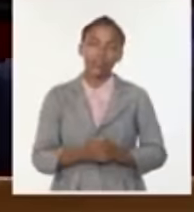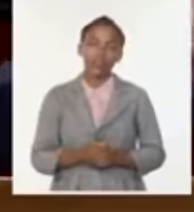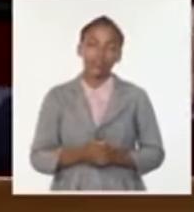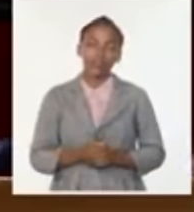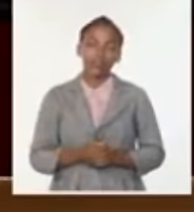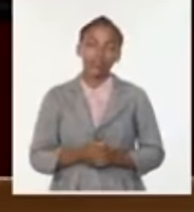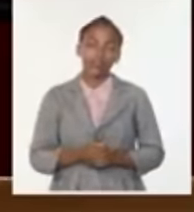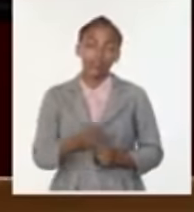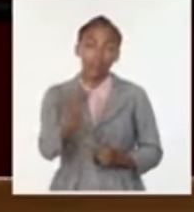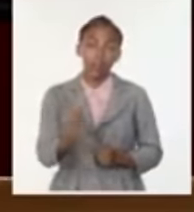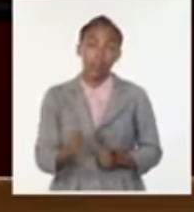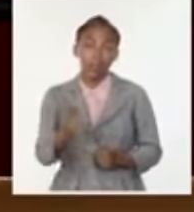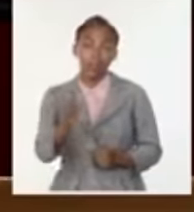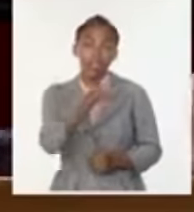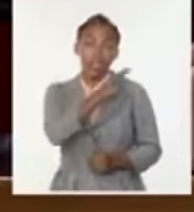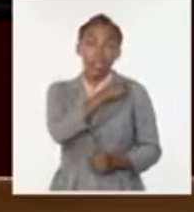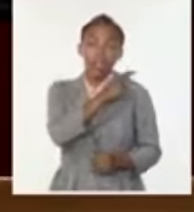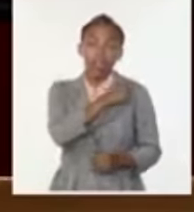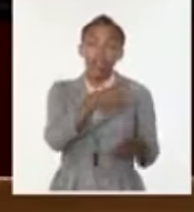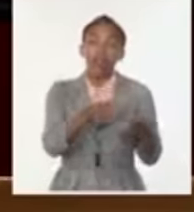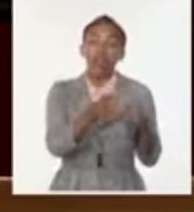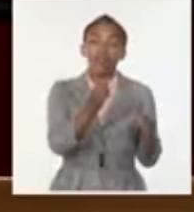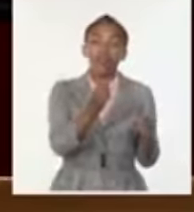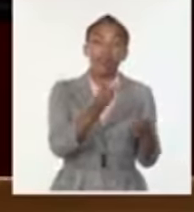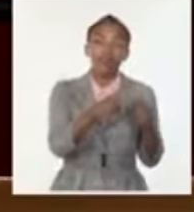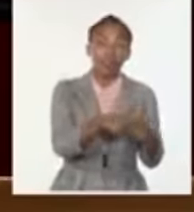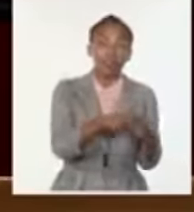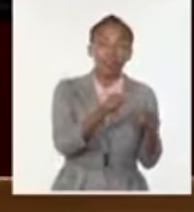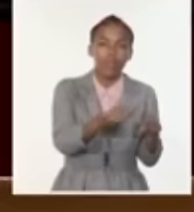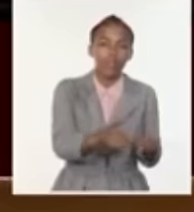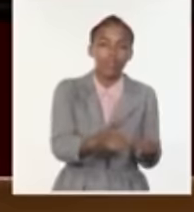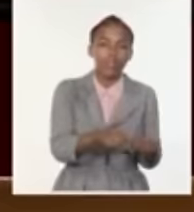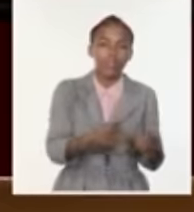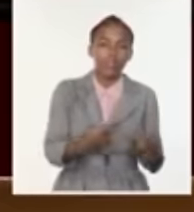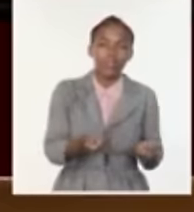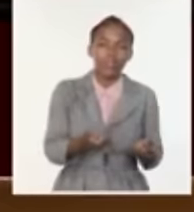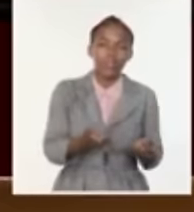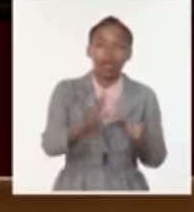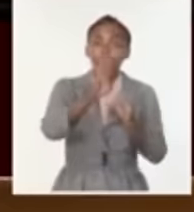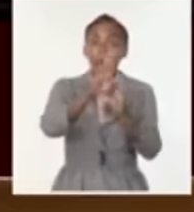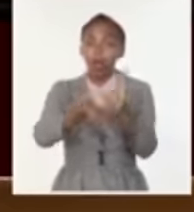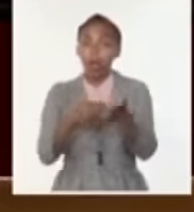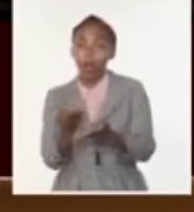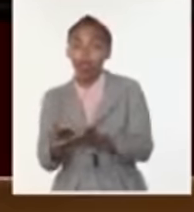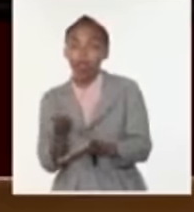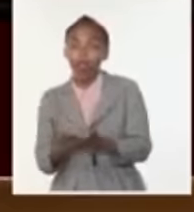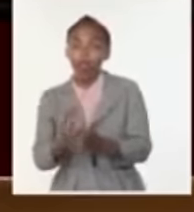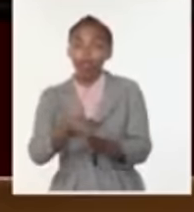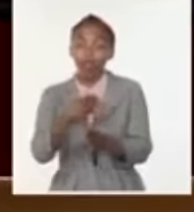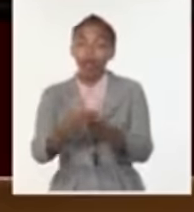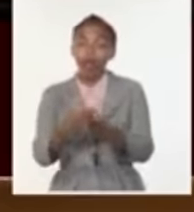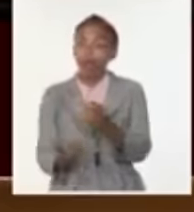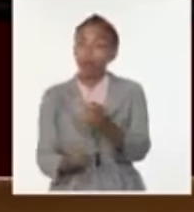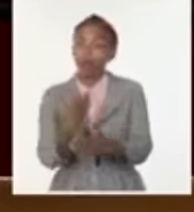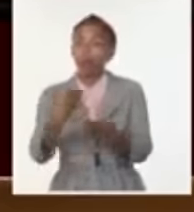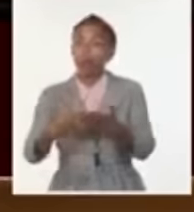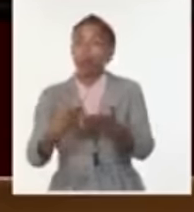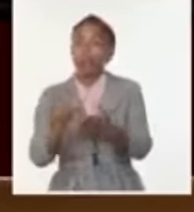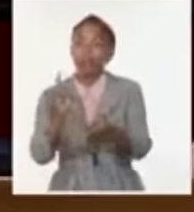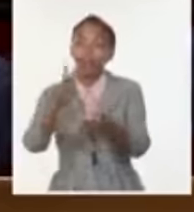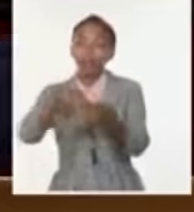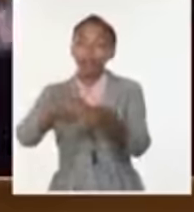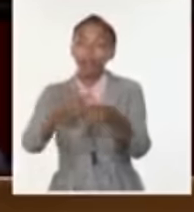gente que era el jefe de la unidad de mantenimiento de esa institución, pidió la baja, creó una MIPYME de mantenimiento y